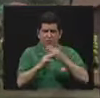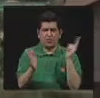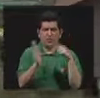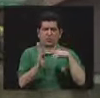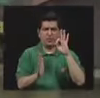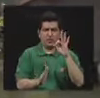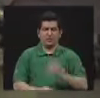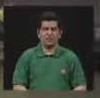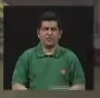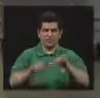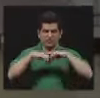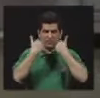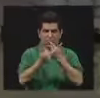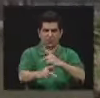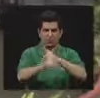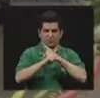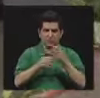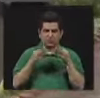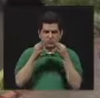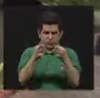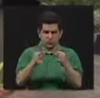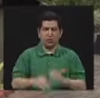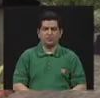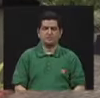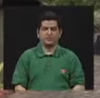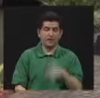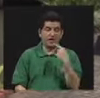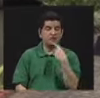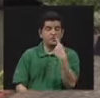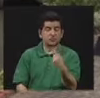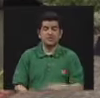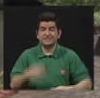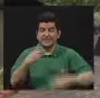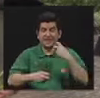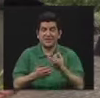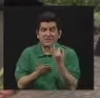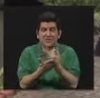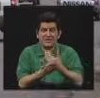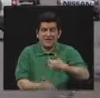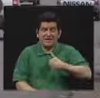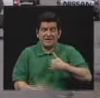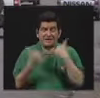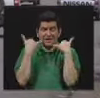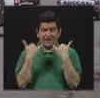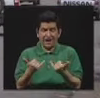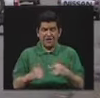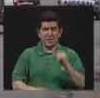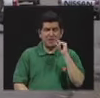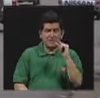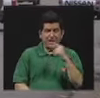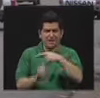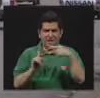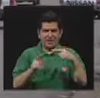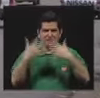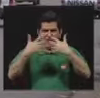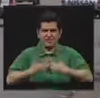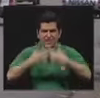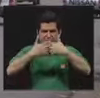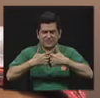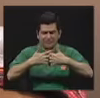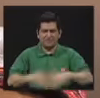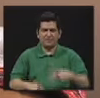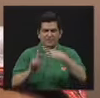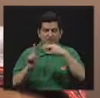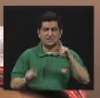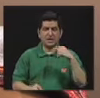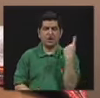de la debacle financiera mundial en el 2009. La Asociación para la Protección del Turismo, ProTur, afirma que los problemas financieros que viven actualmente